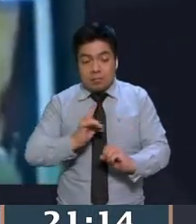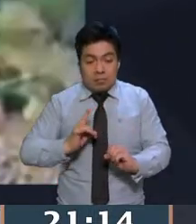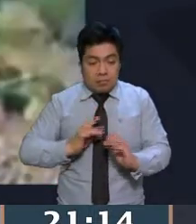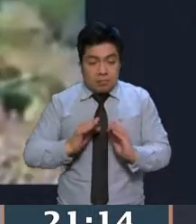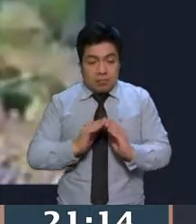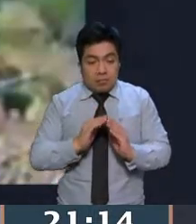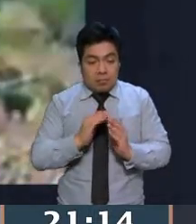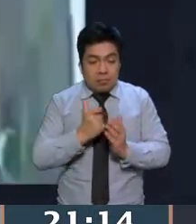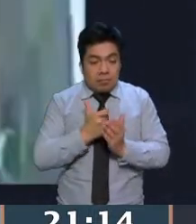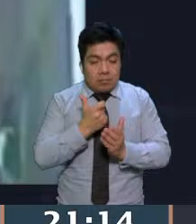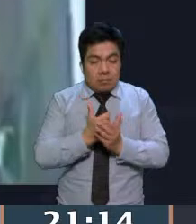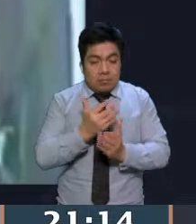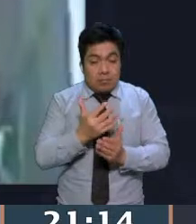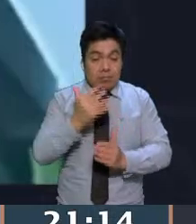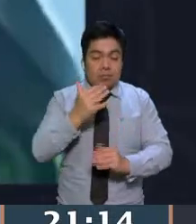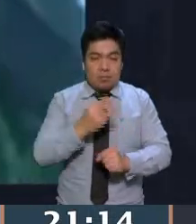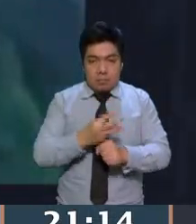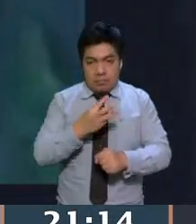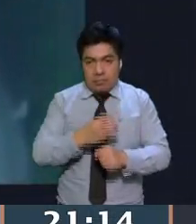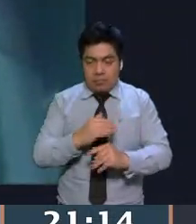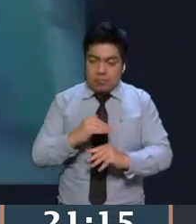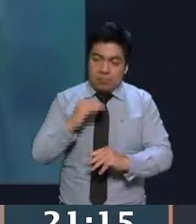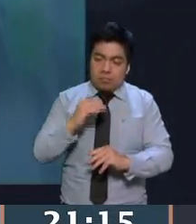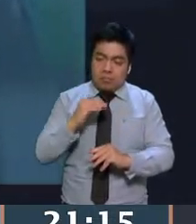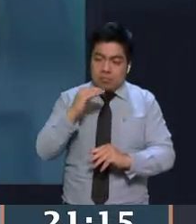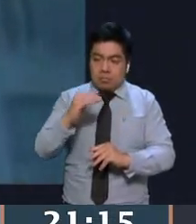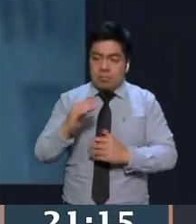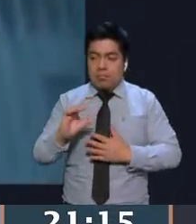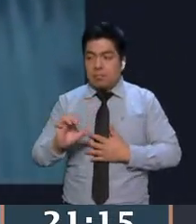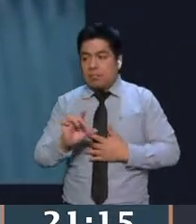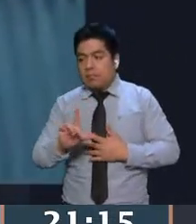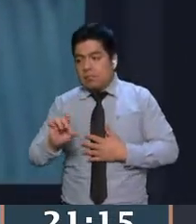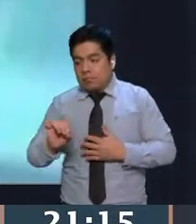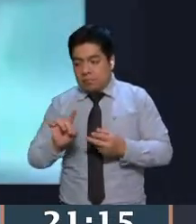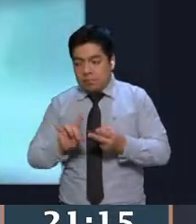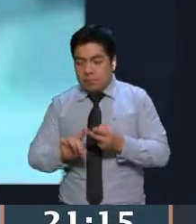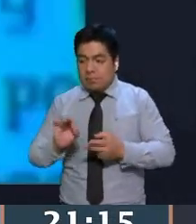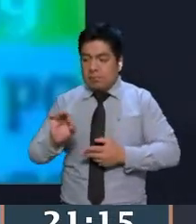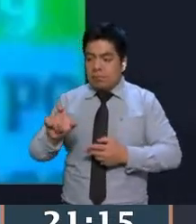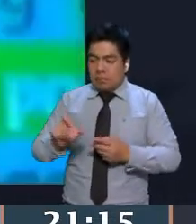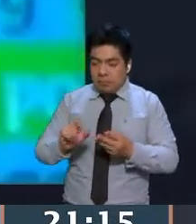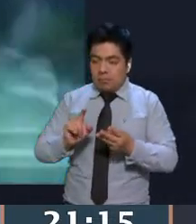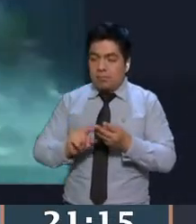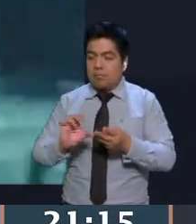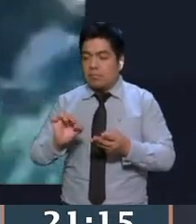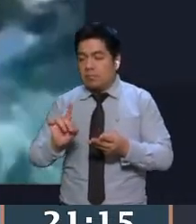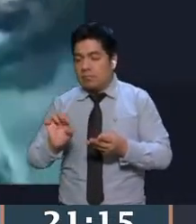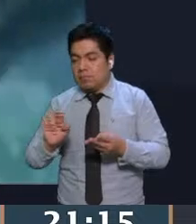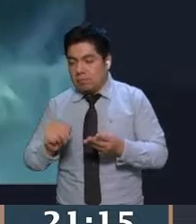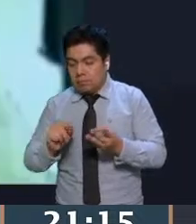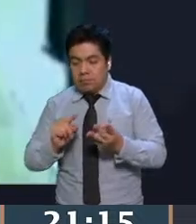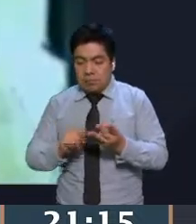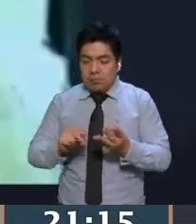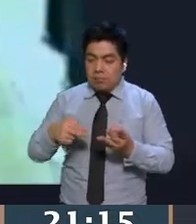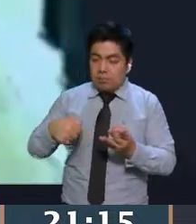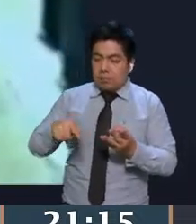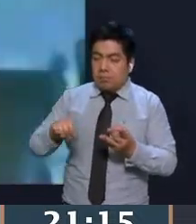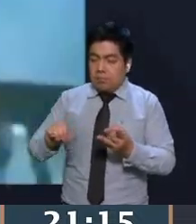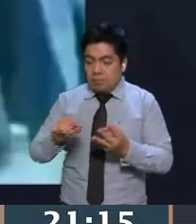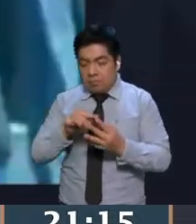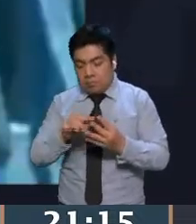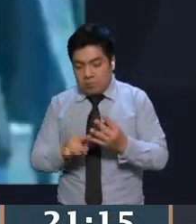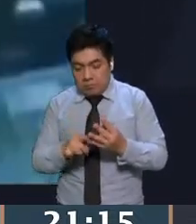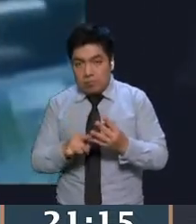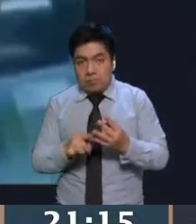casa. En este periodo, los gobiernos de Zedillo, Vicente Fox, Felipe Calderón y Enrique Peña Nieto se caracterizaron